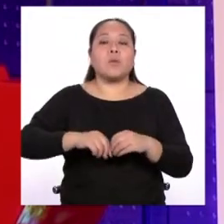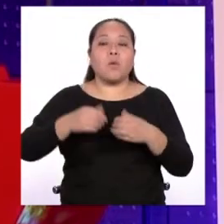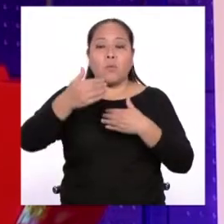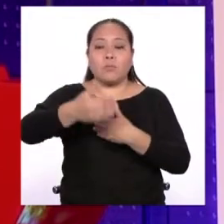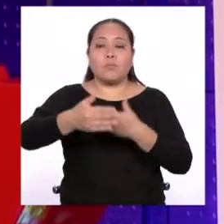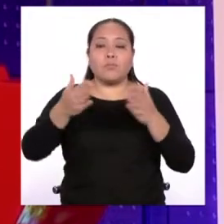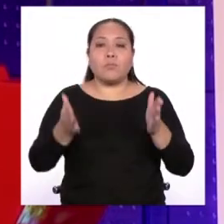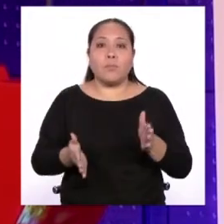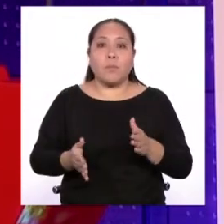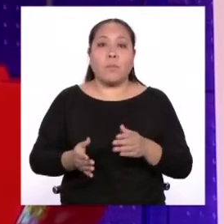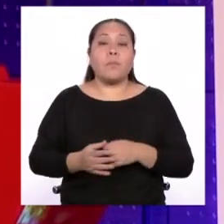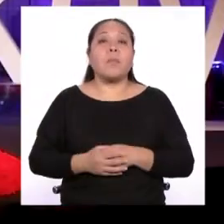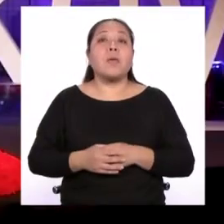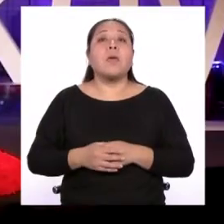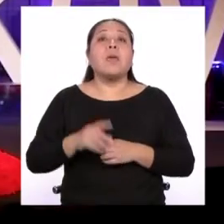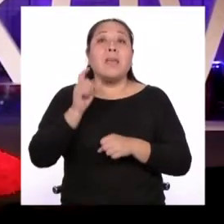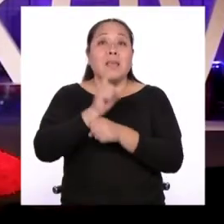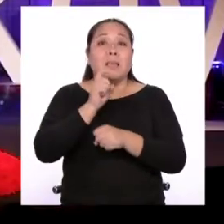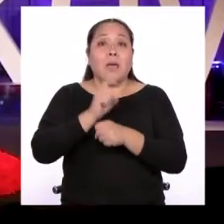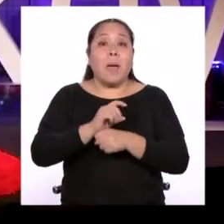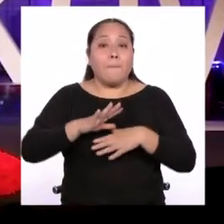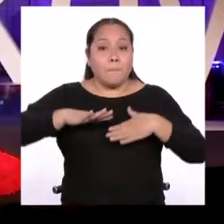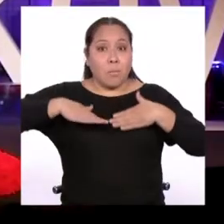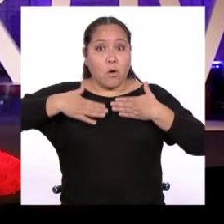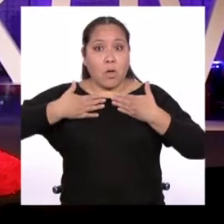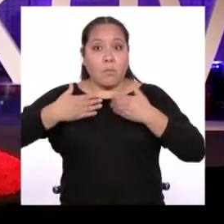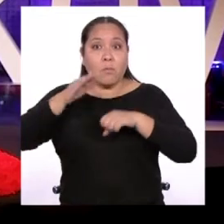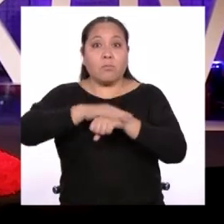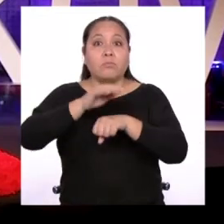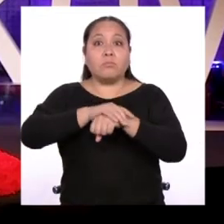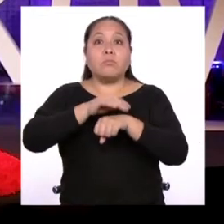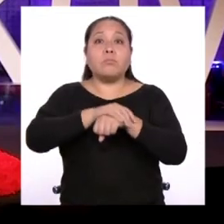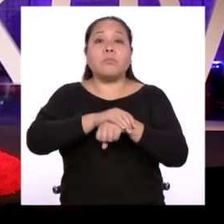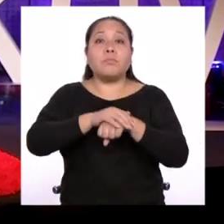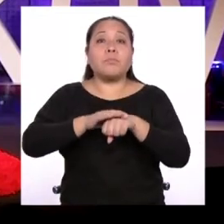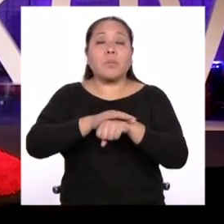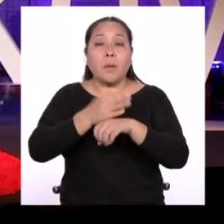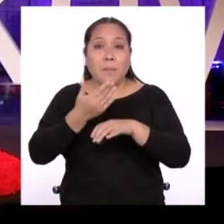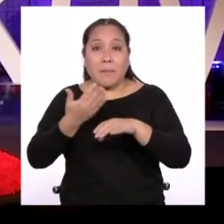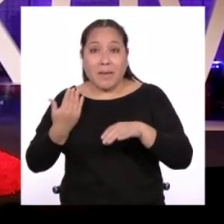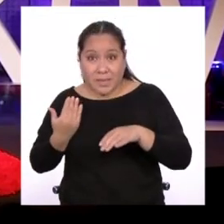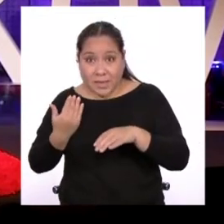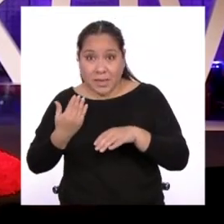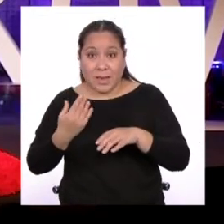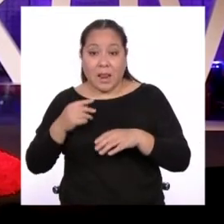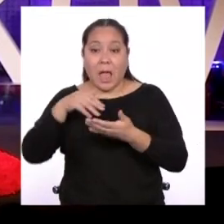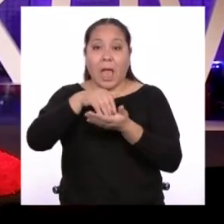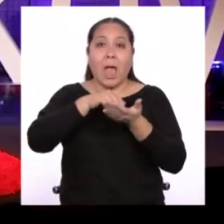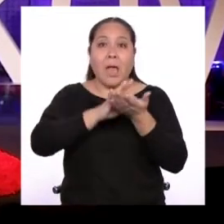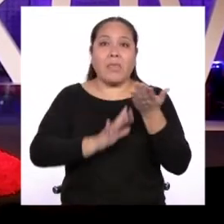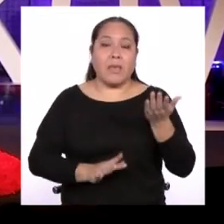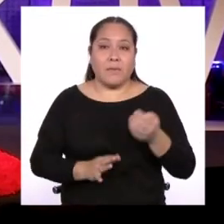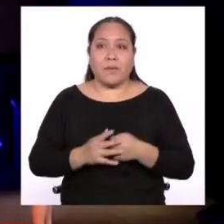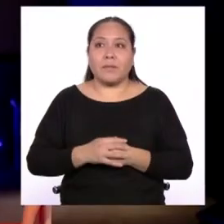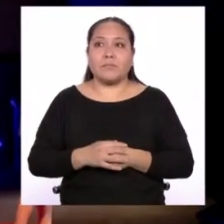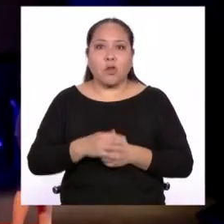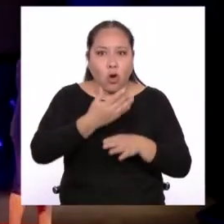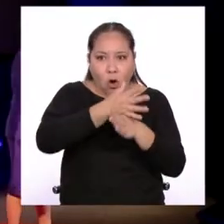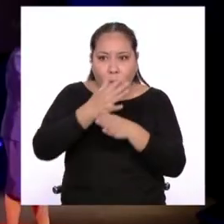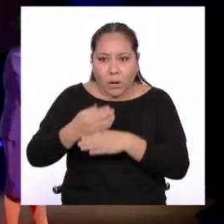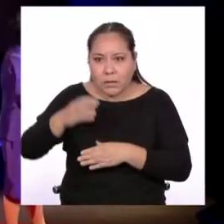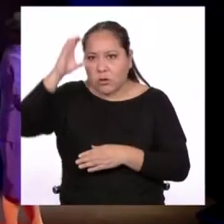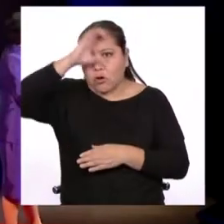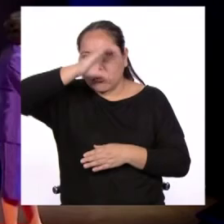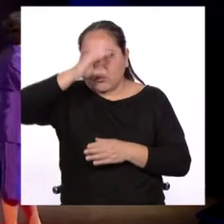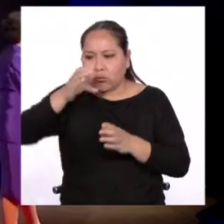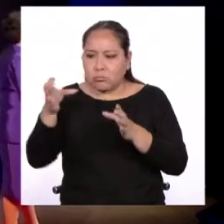educativo Podemos Prevenir la Anemia, basado en la pedagogía constructivista, en el cual compartimos estos conceptos en